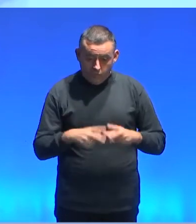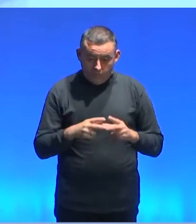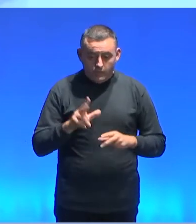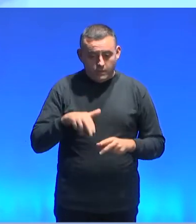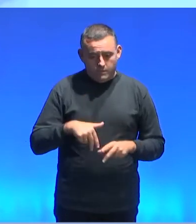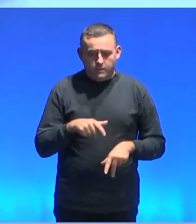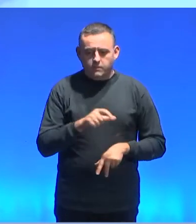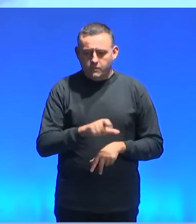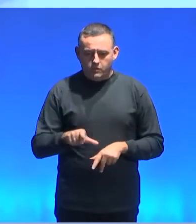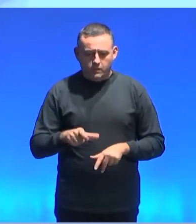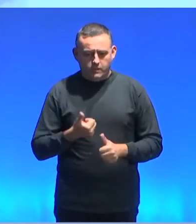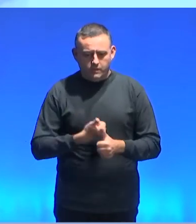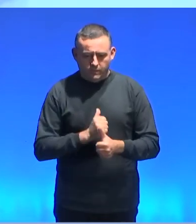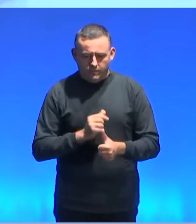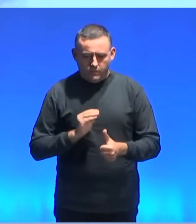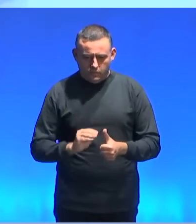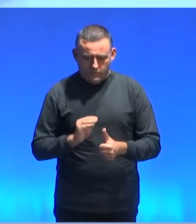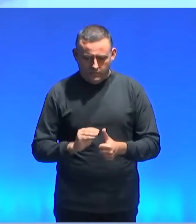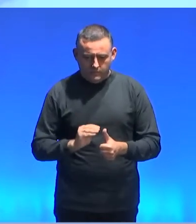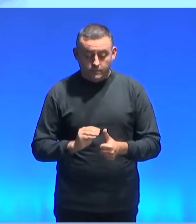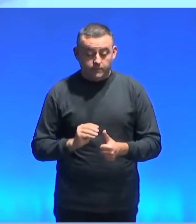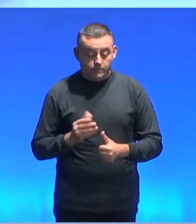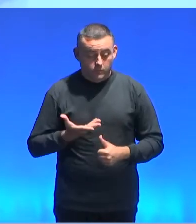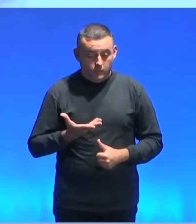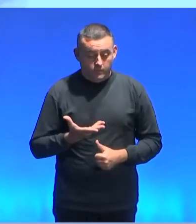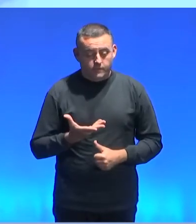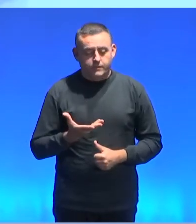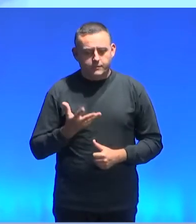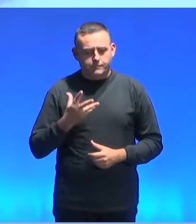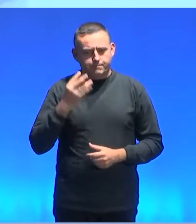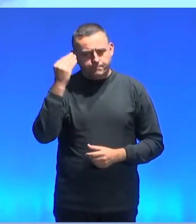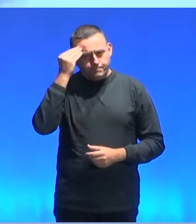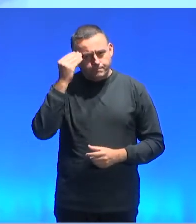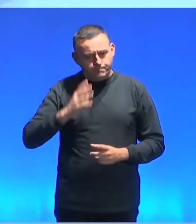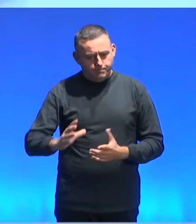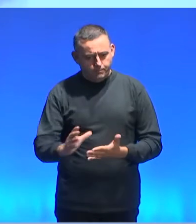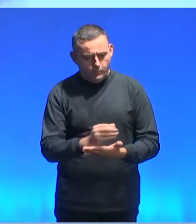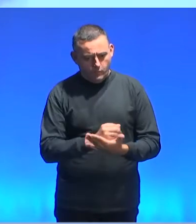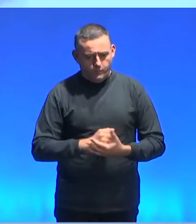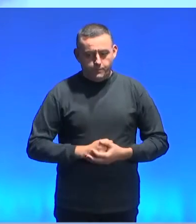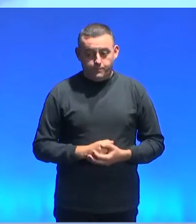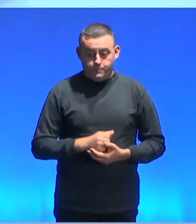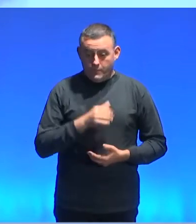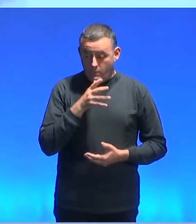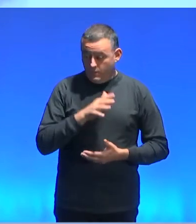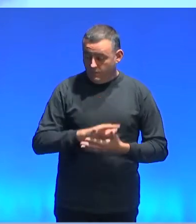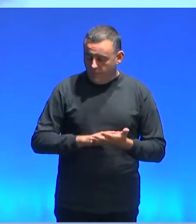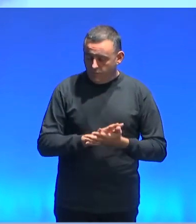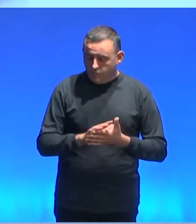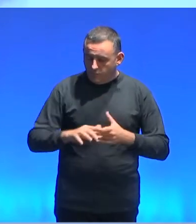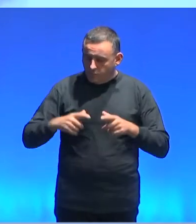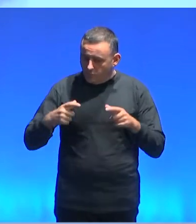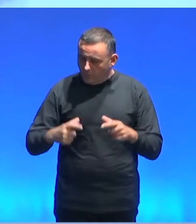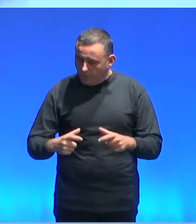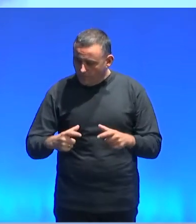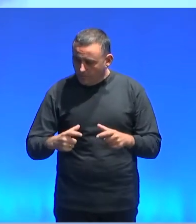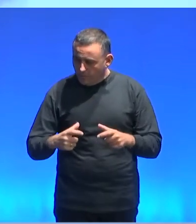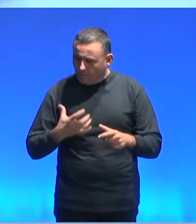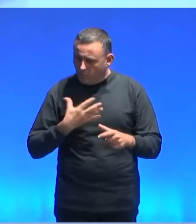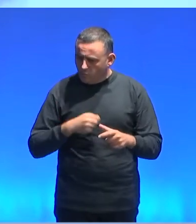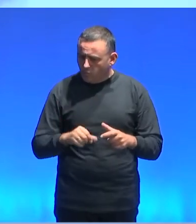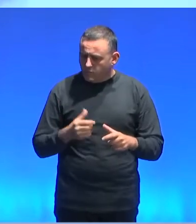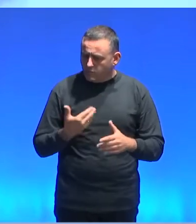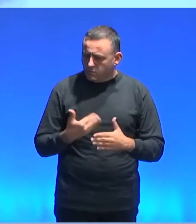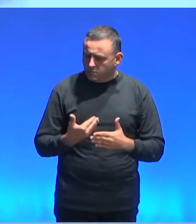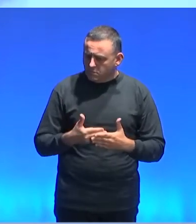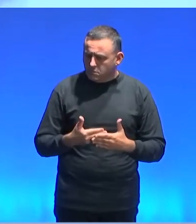¿no? Entonces, es como todo este marco en el que se está planteando a nivel de la ciudad se puede complementar también con propuestas políticas prácticas